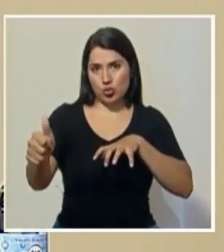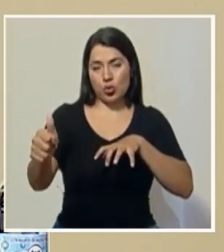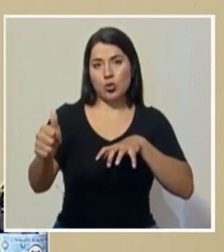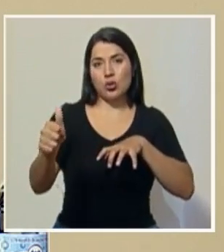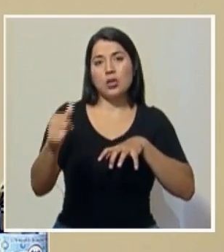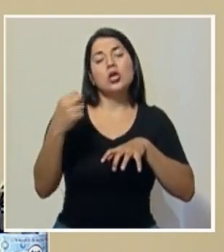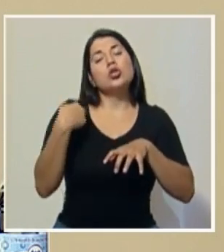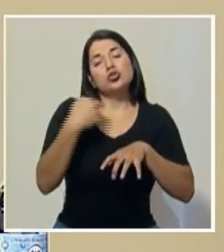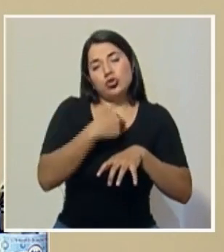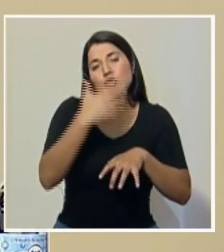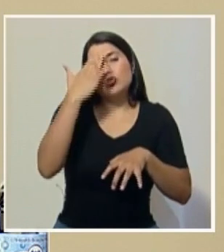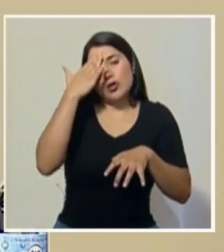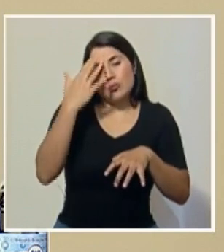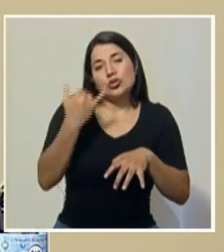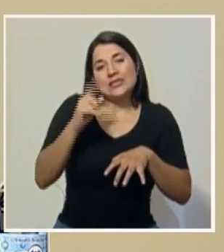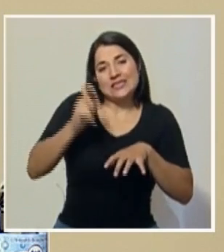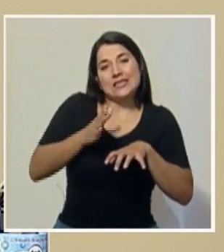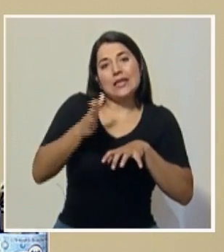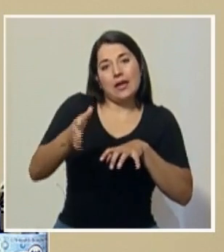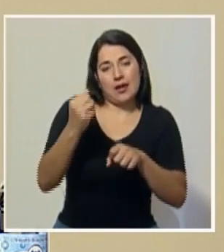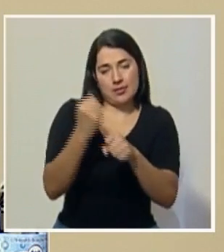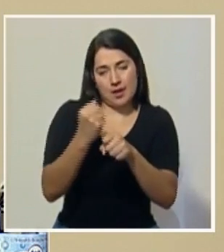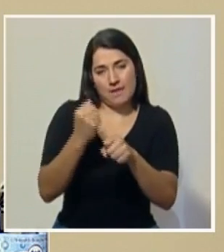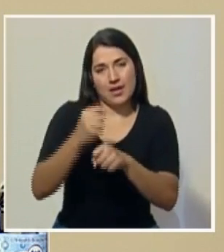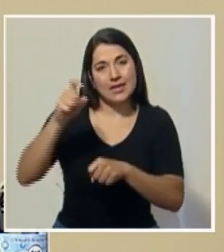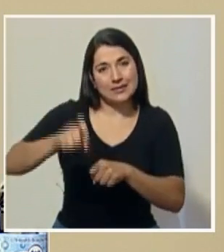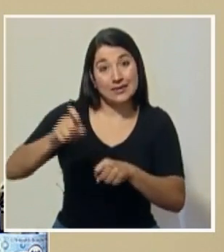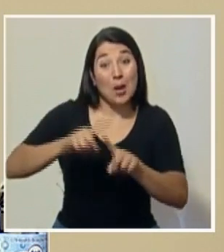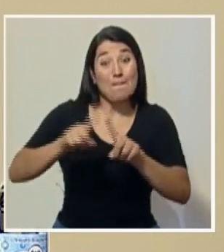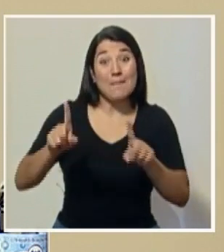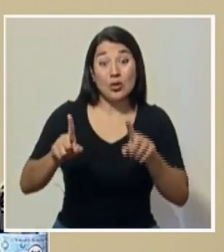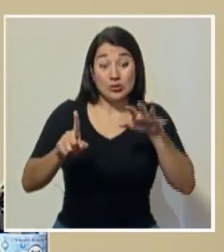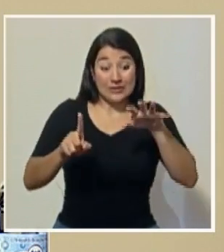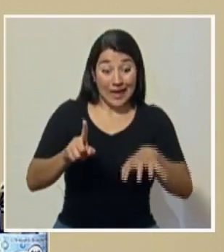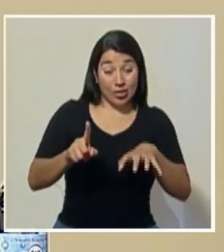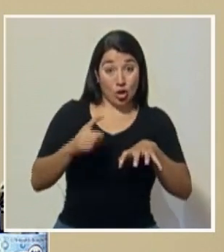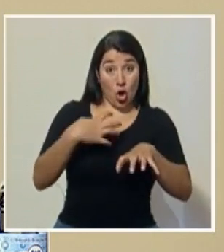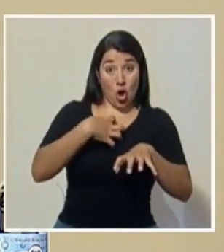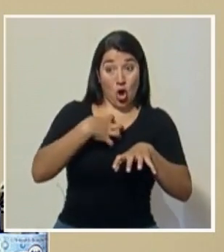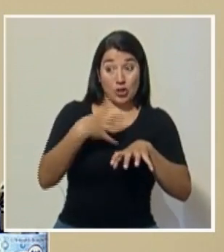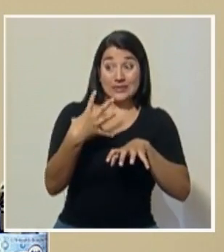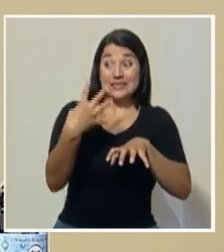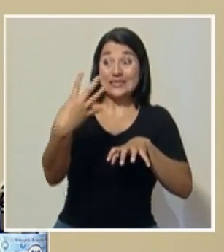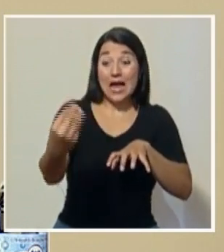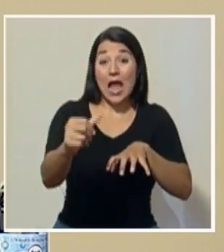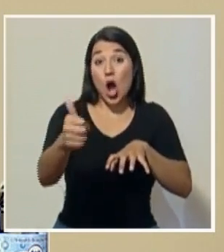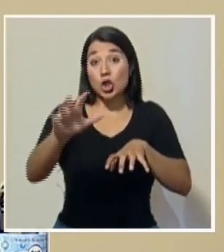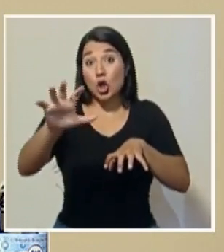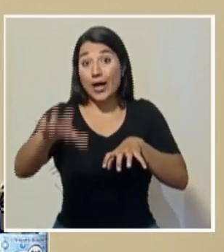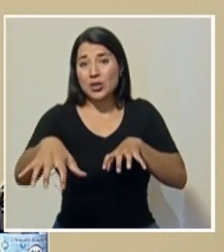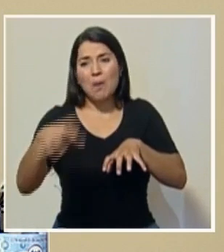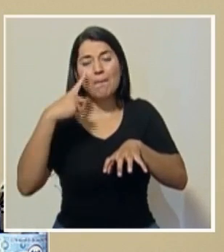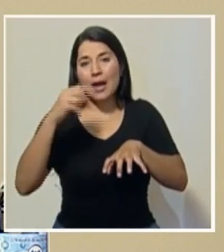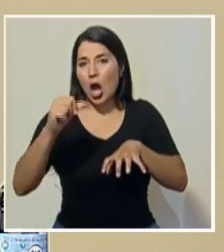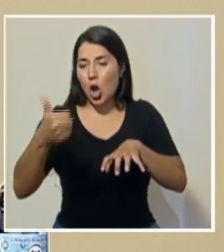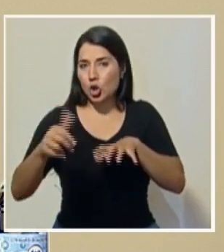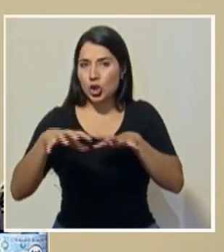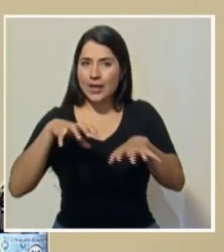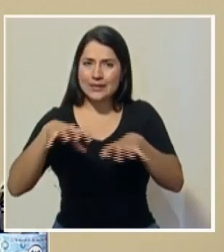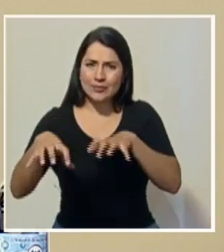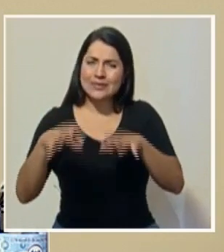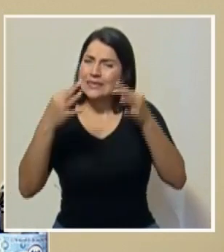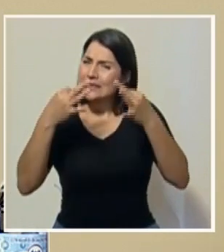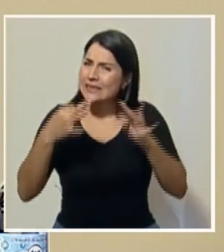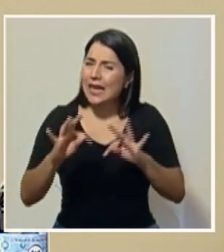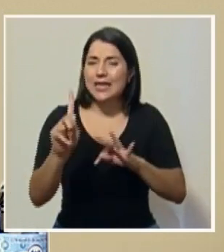para trabajo sabemos que eso es necesario, pero para otras actividades lo ideal es que no salgan, que hagan el consumo en